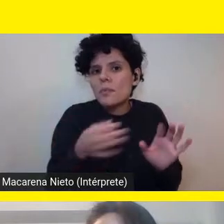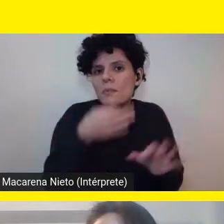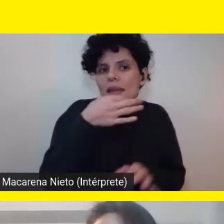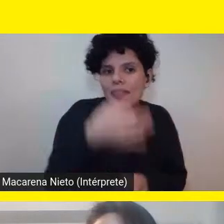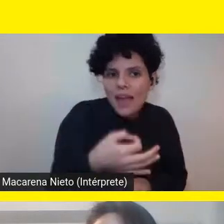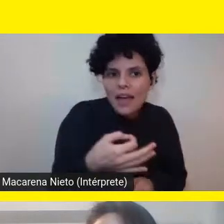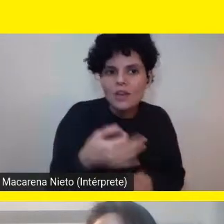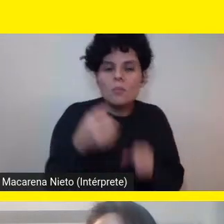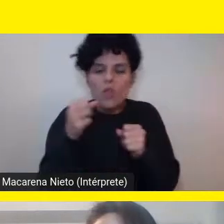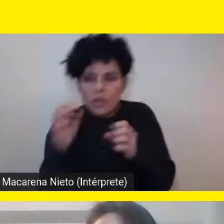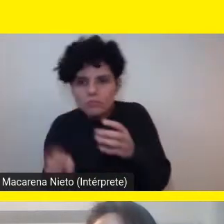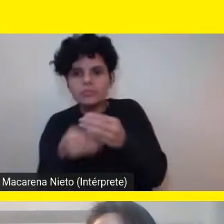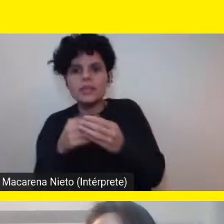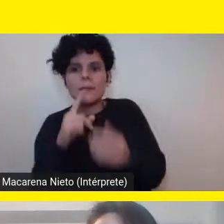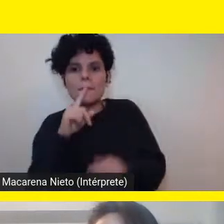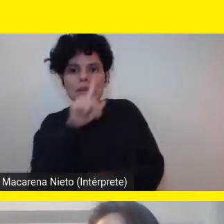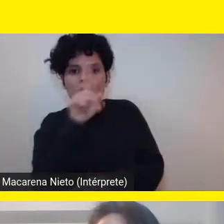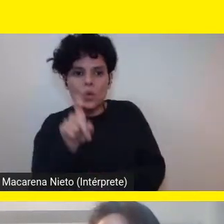una pregunta que viene